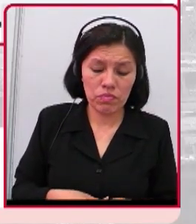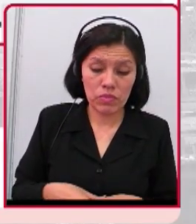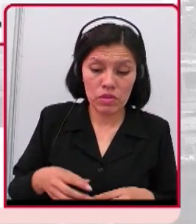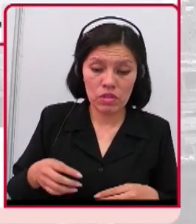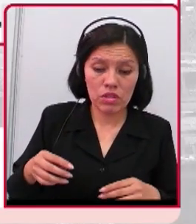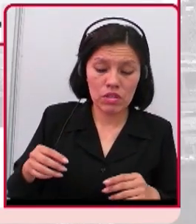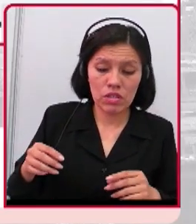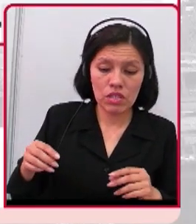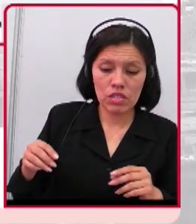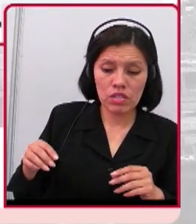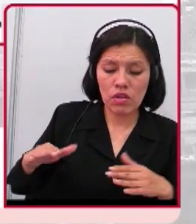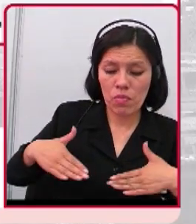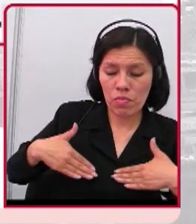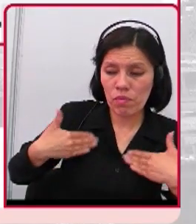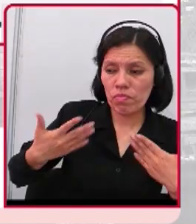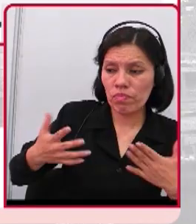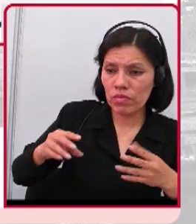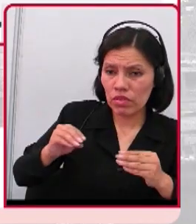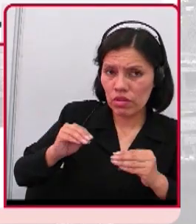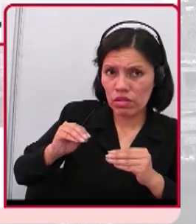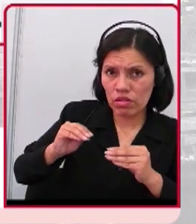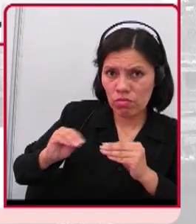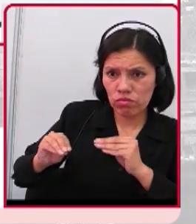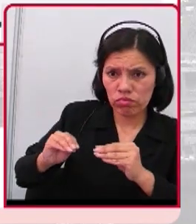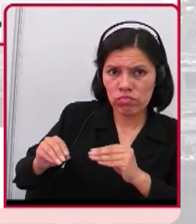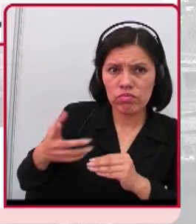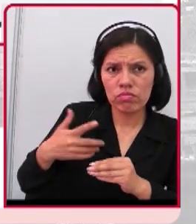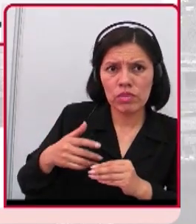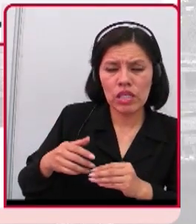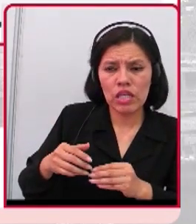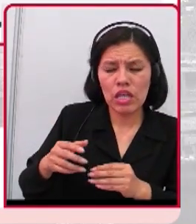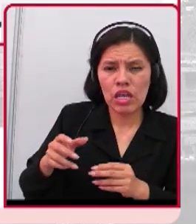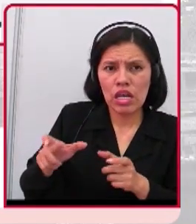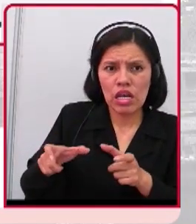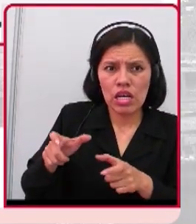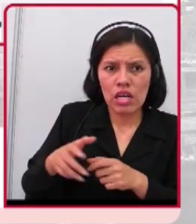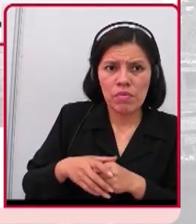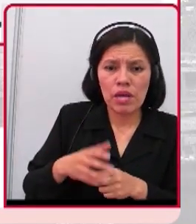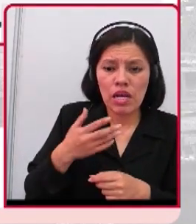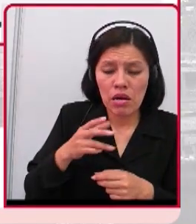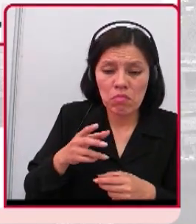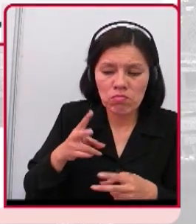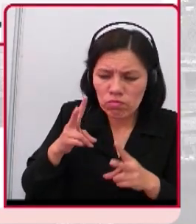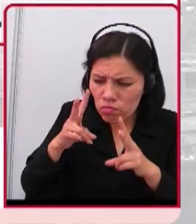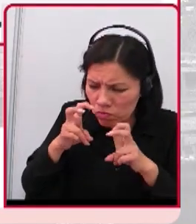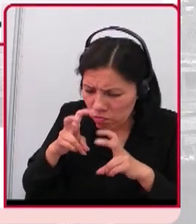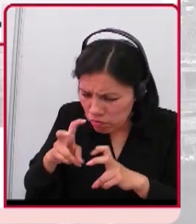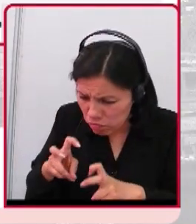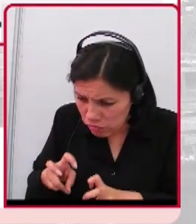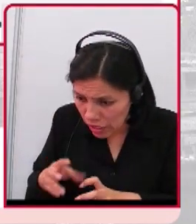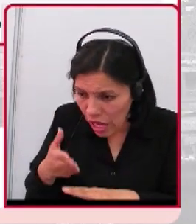lo que es los algoritmos de Machine Learning para poder detectarlo de manera anticipada.